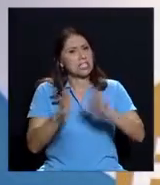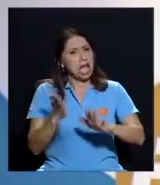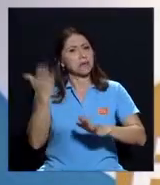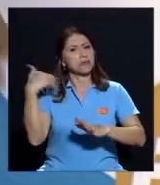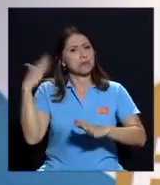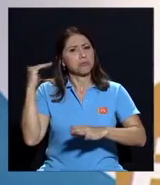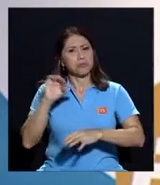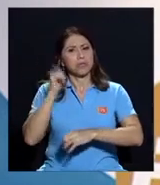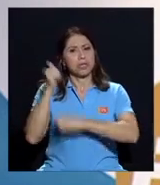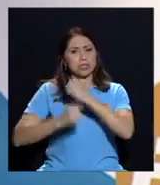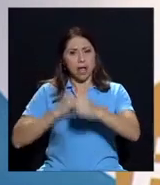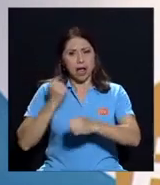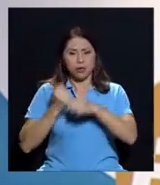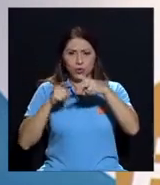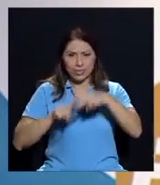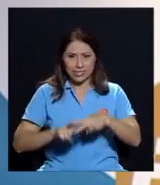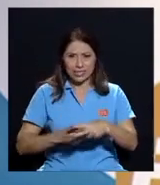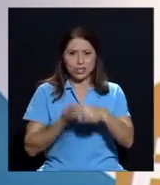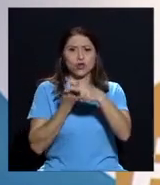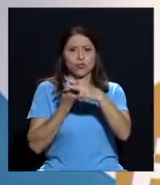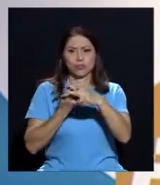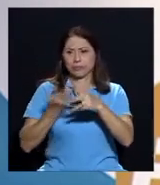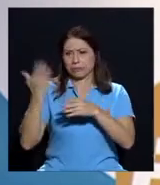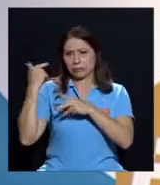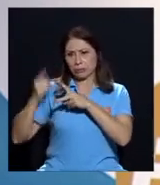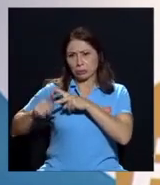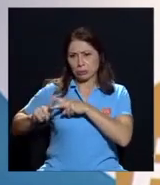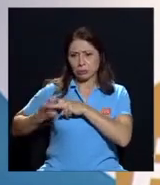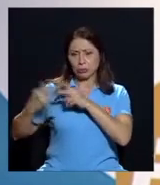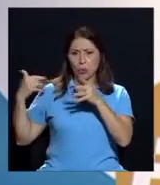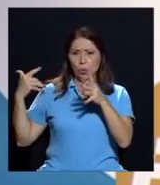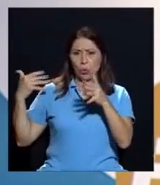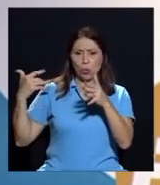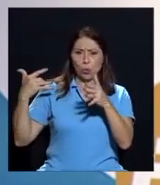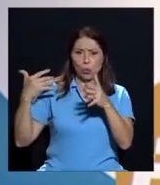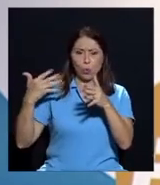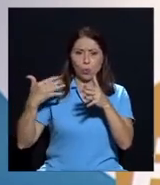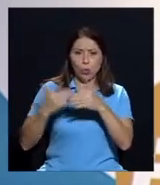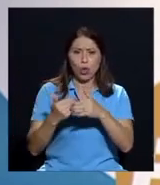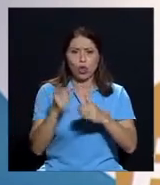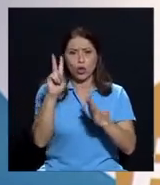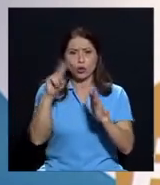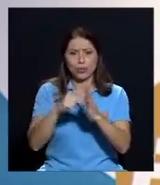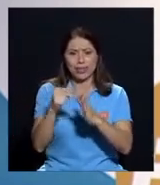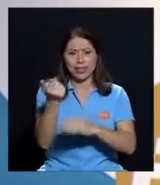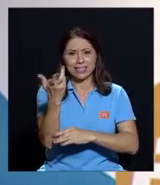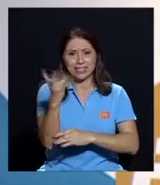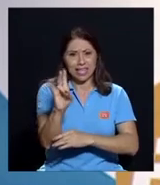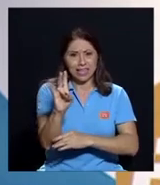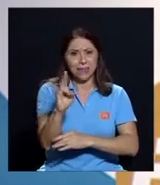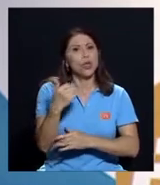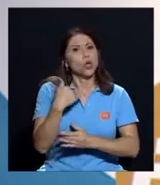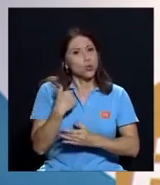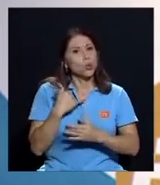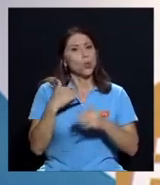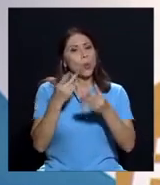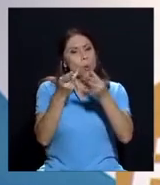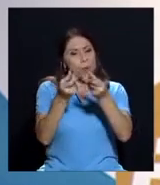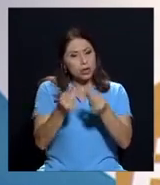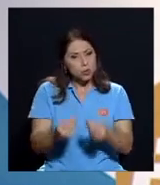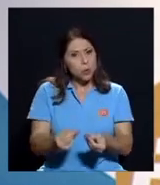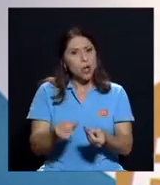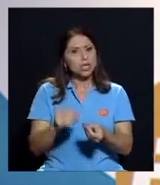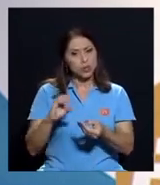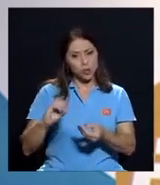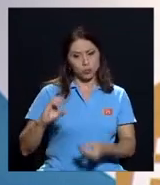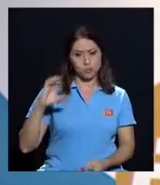años desde su inicio hasta el año 2017 mantuvo un presupuesto estable mantuvo